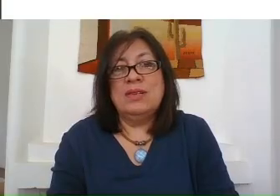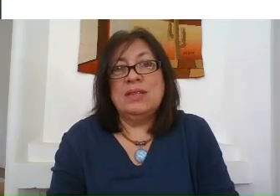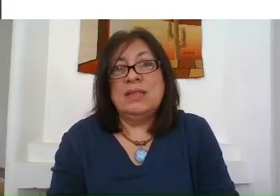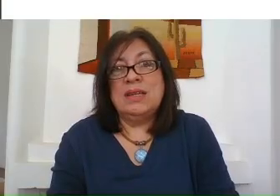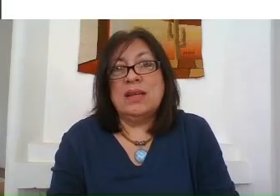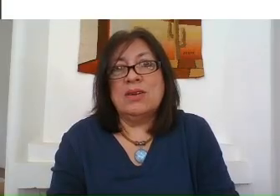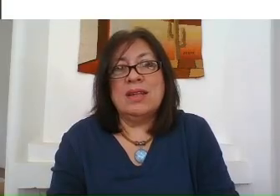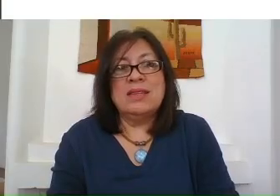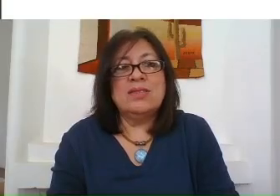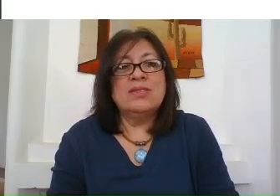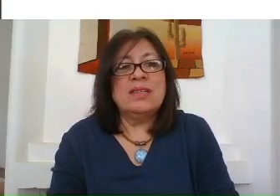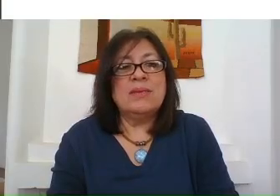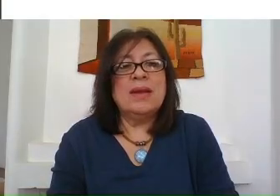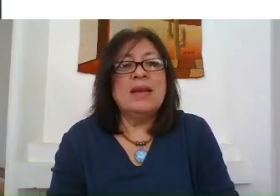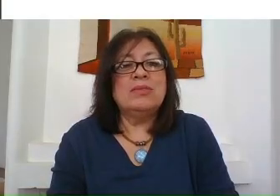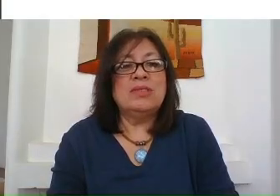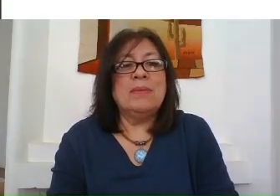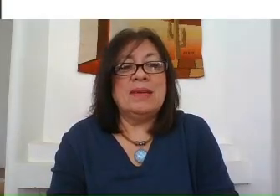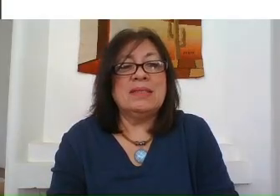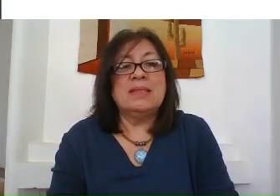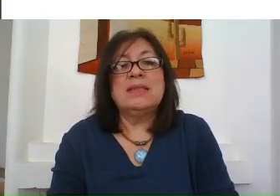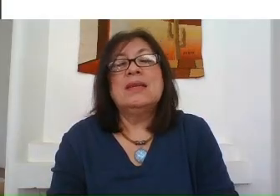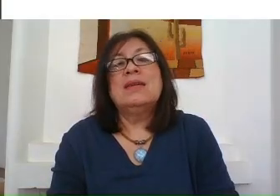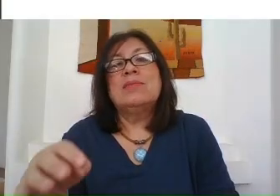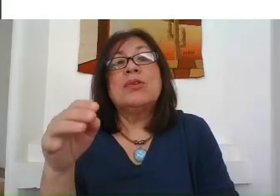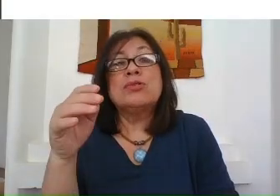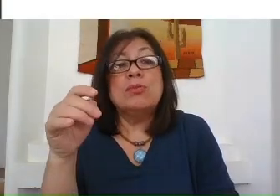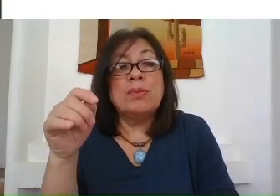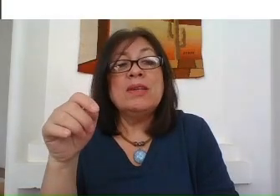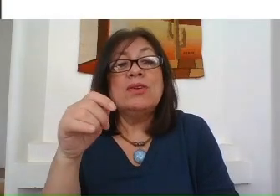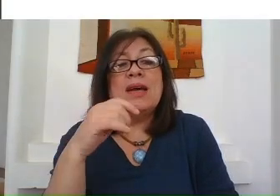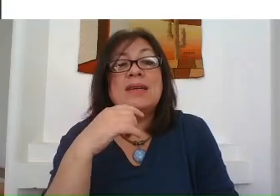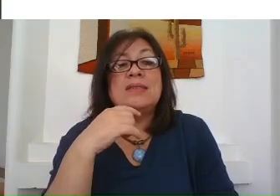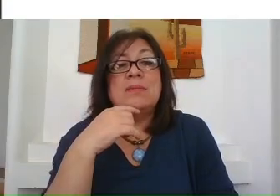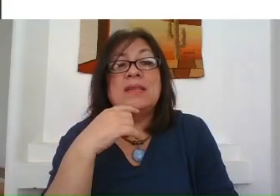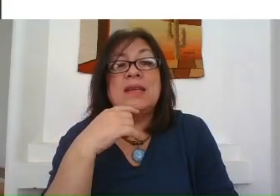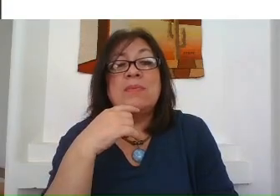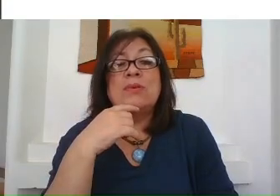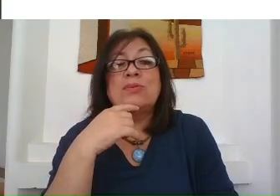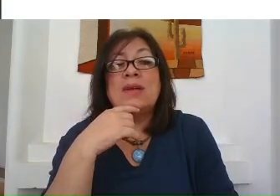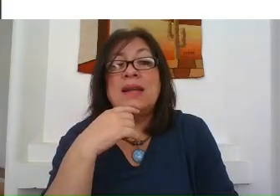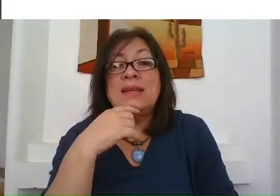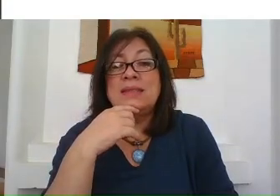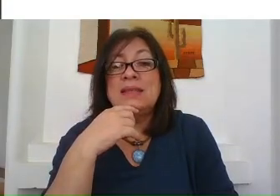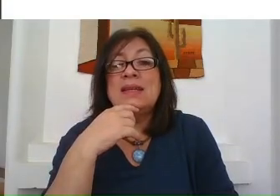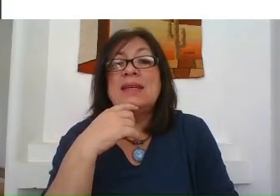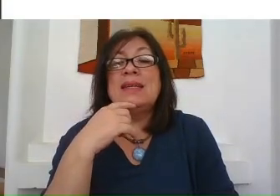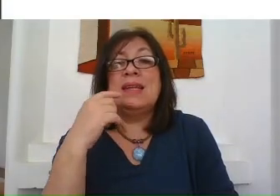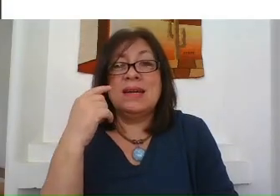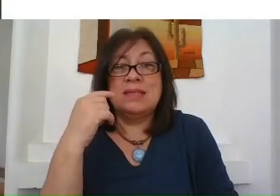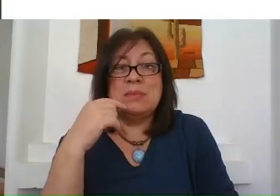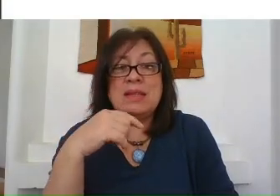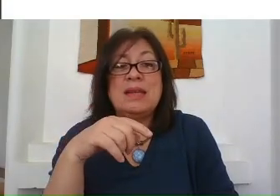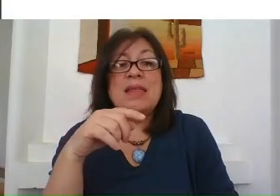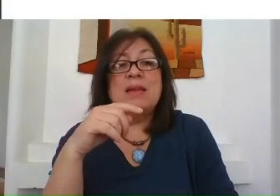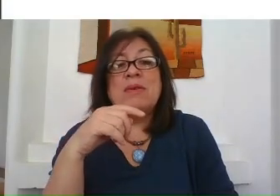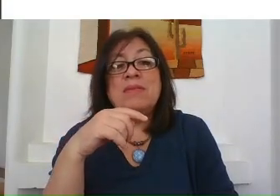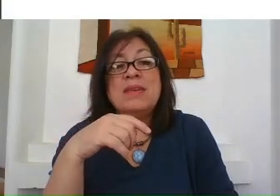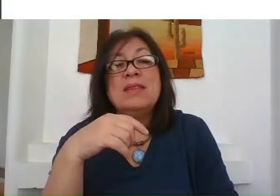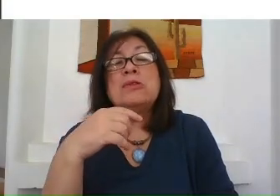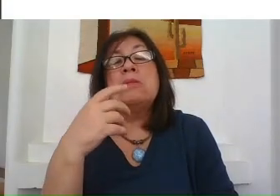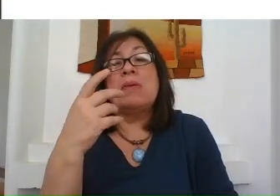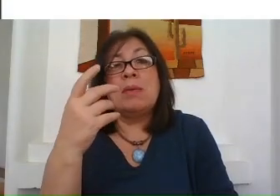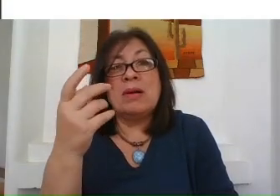alteración, indicador de lesión cerebral muchas veces. Por supuesto, las asimetrías posturales y las asimetrías